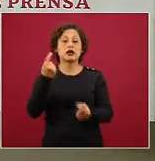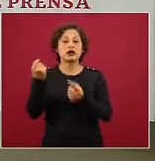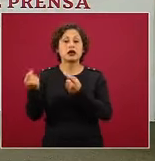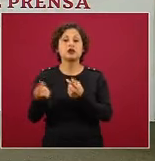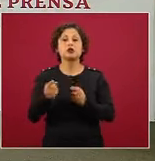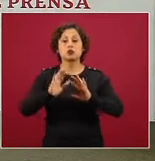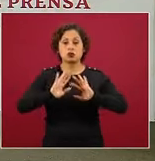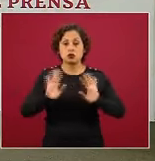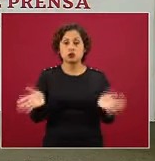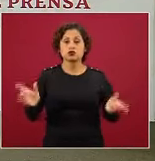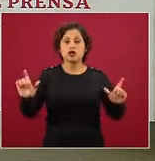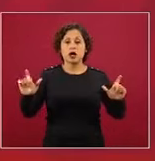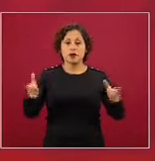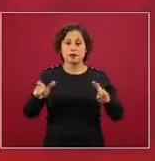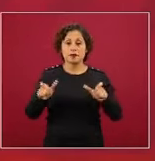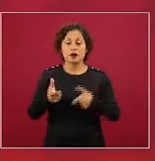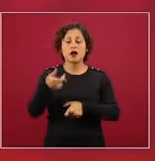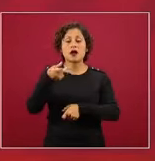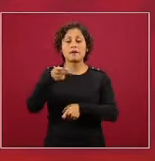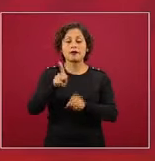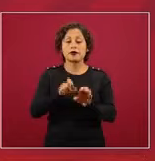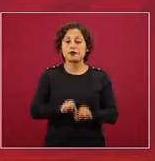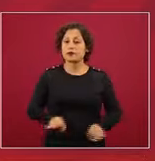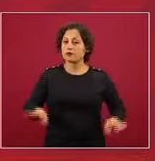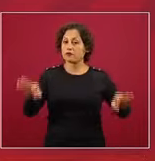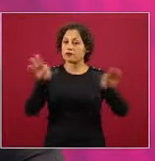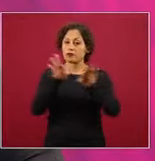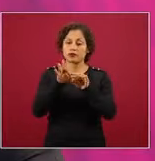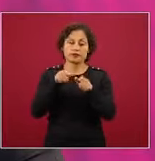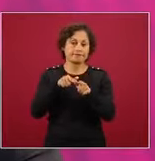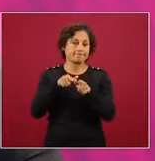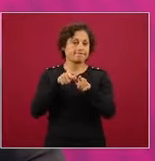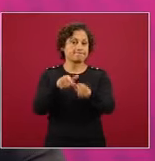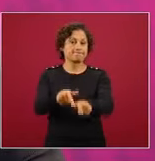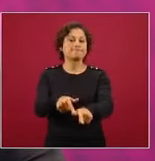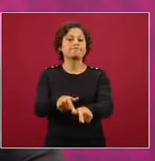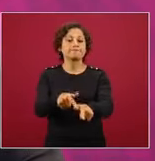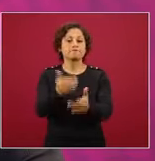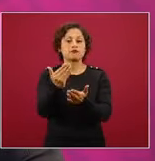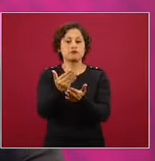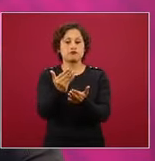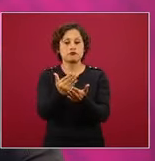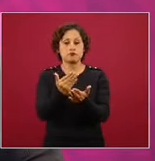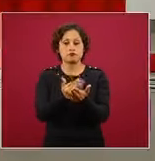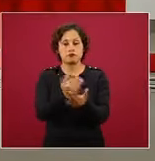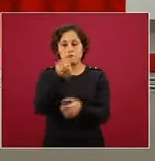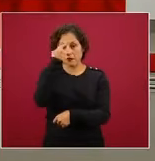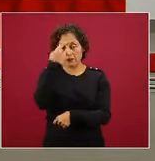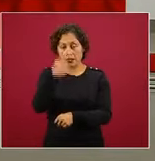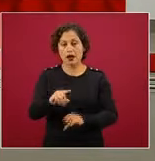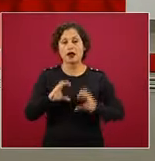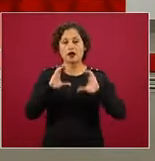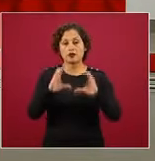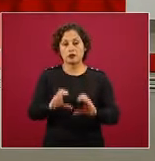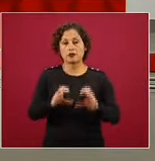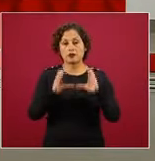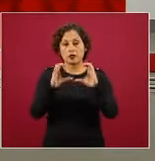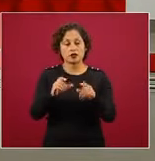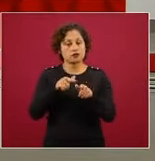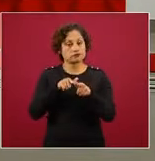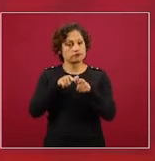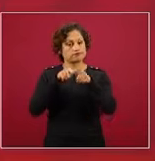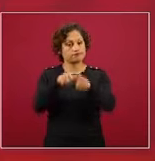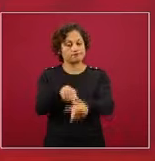es todavía no bajar la guardia, mantener las acciones de prevención de la enfermedad para que entonces este